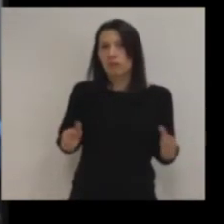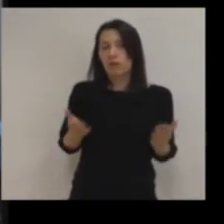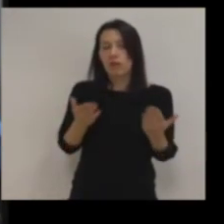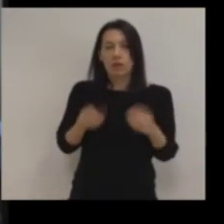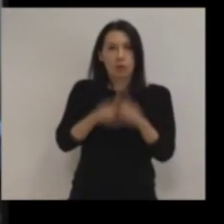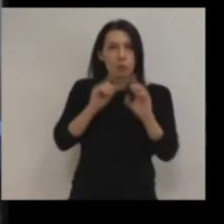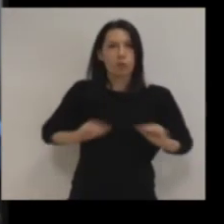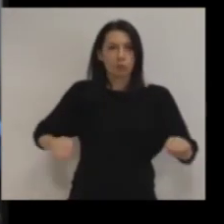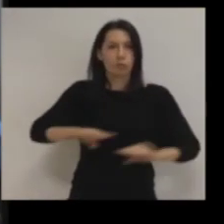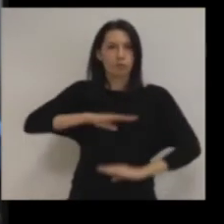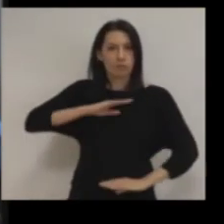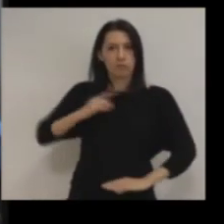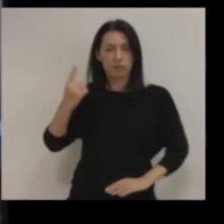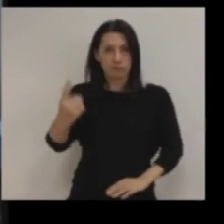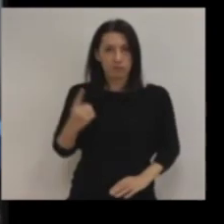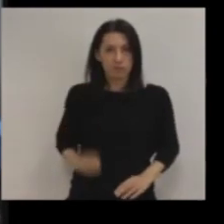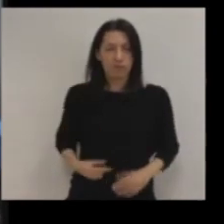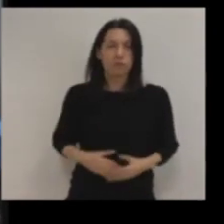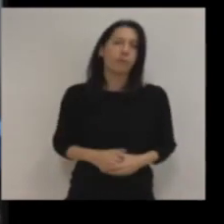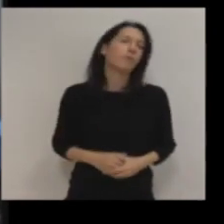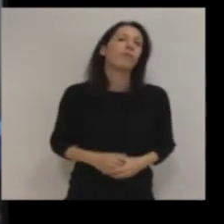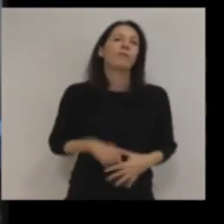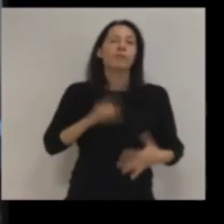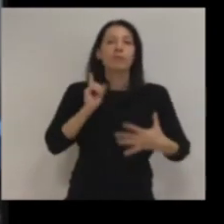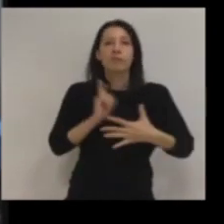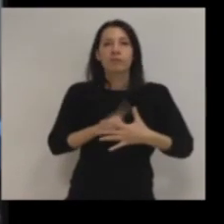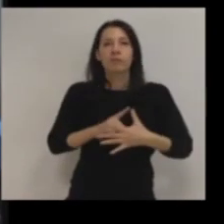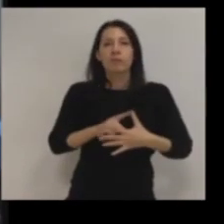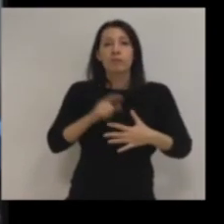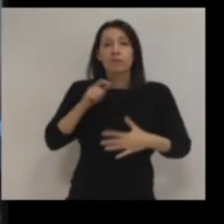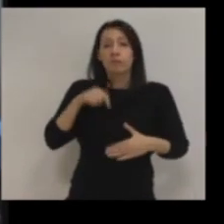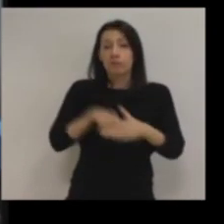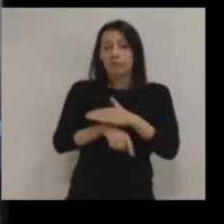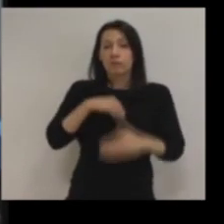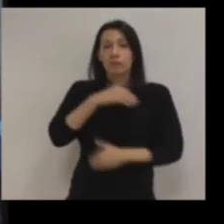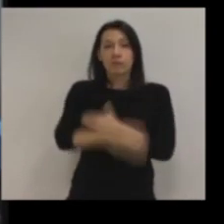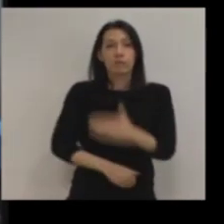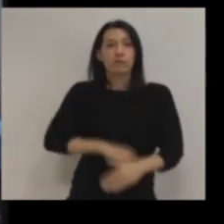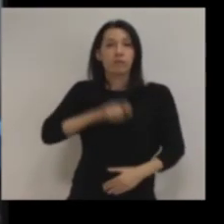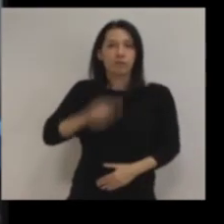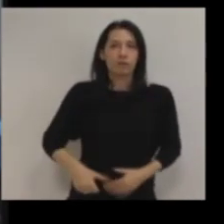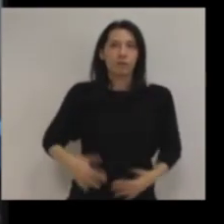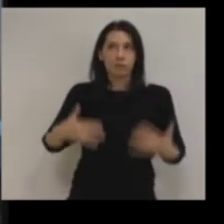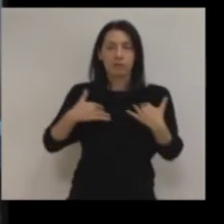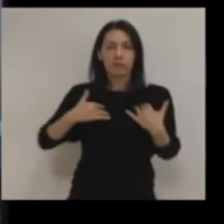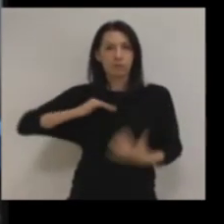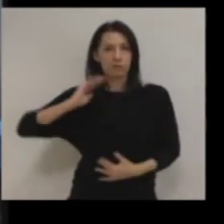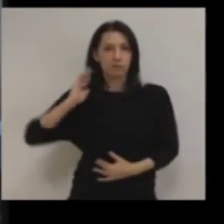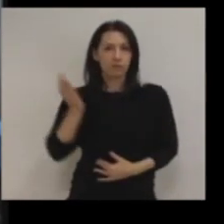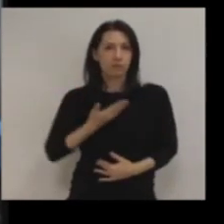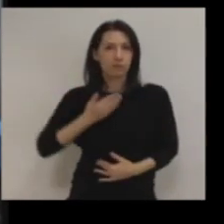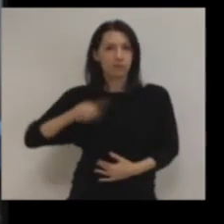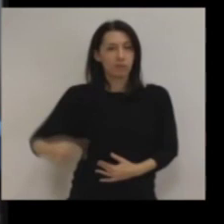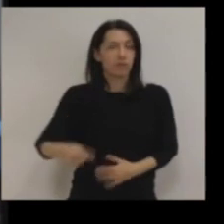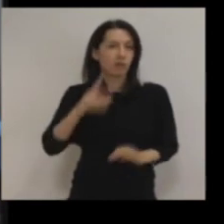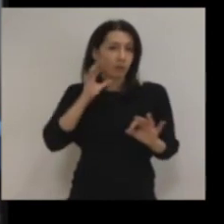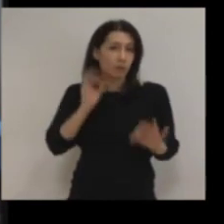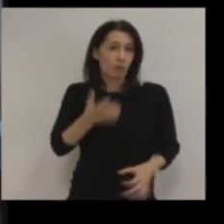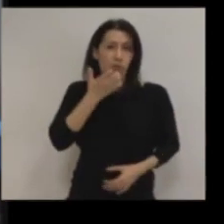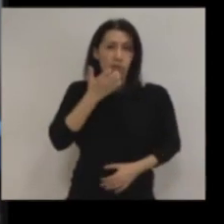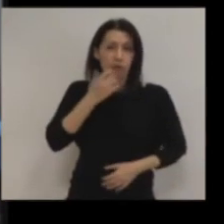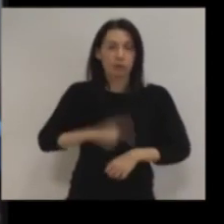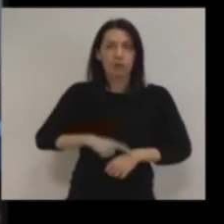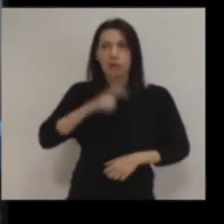¿no? El procedimiento, el ciudadano siempre sufre las consecuencias, evidentemente, de la lentitud, y eso desincentiva, hay